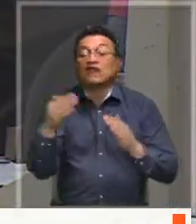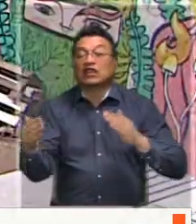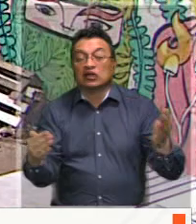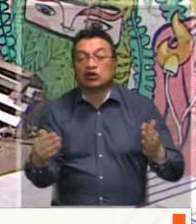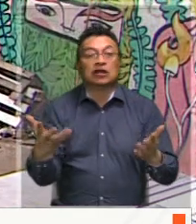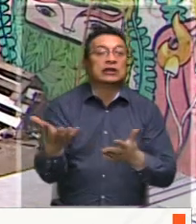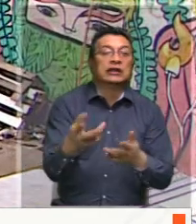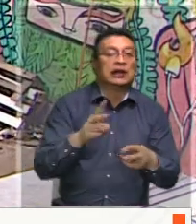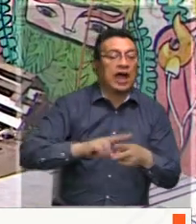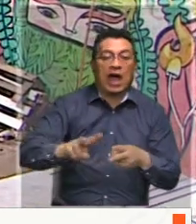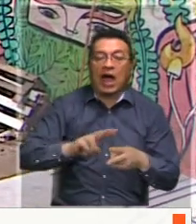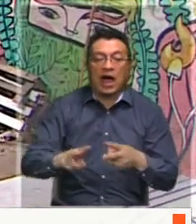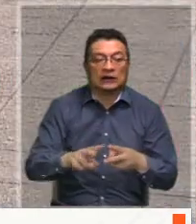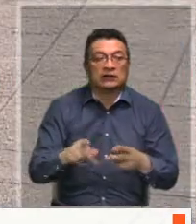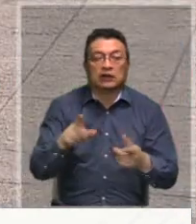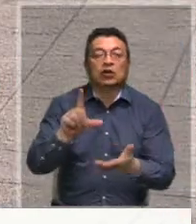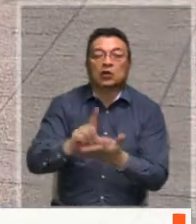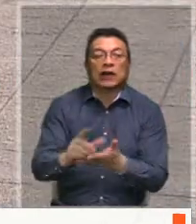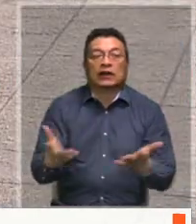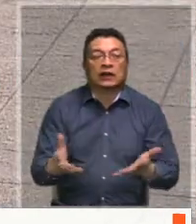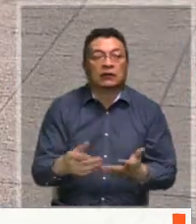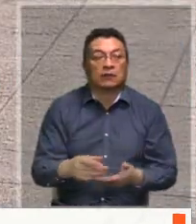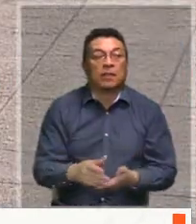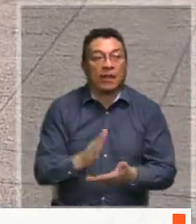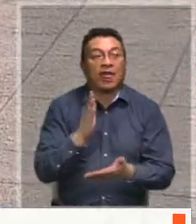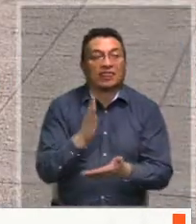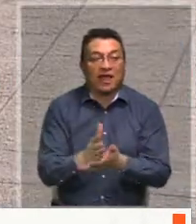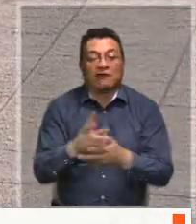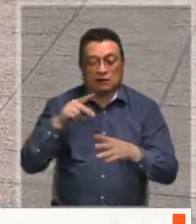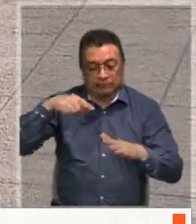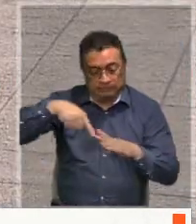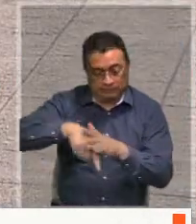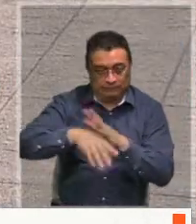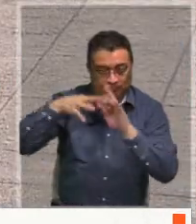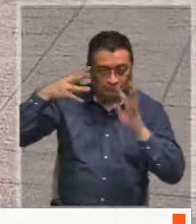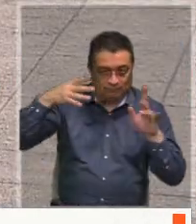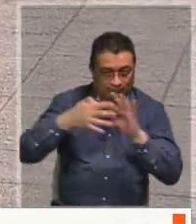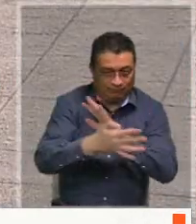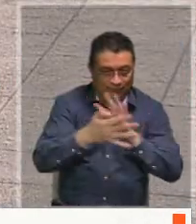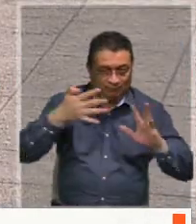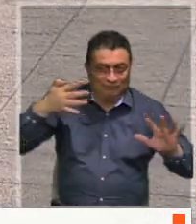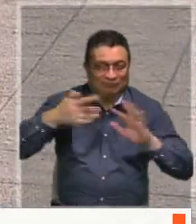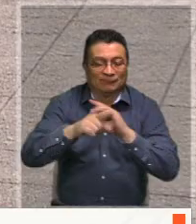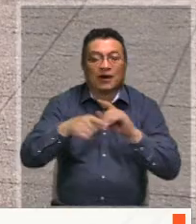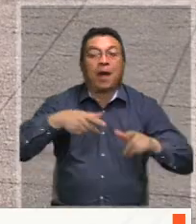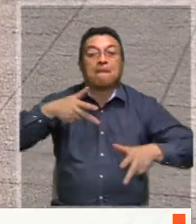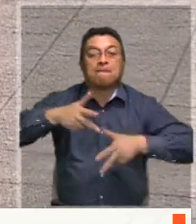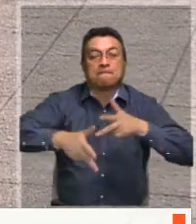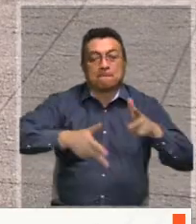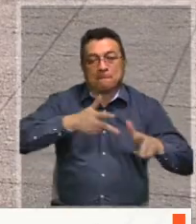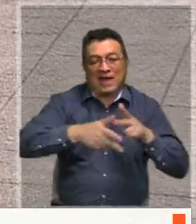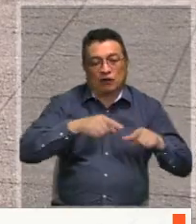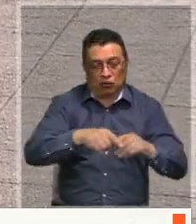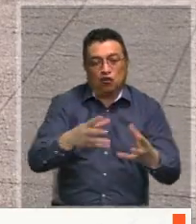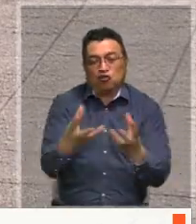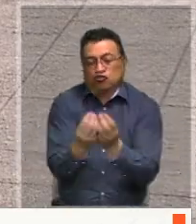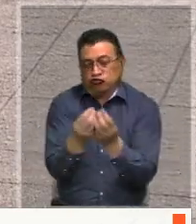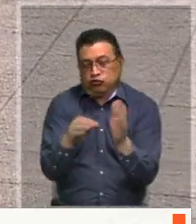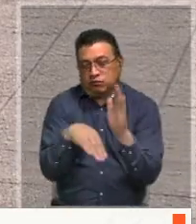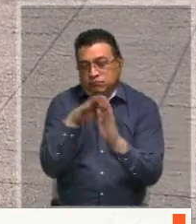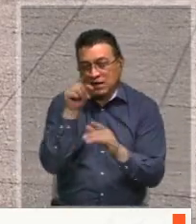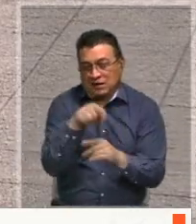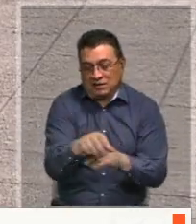debería hacerse con el espacio? Tiene que haber un acceso al metro, porque en el fondo estamos en un lugar súper concurrido y necesitamos